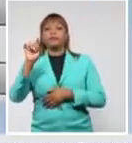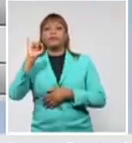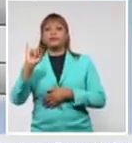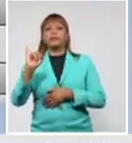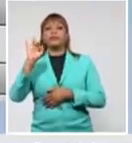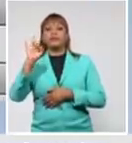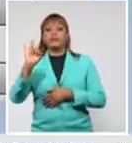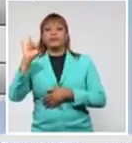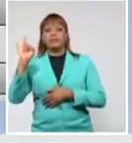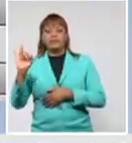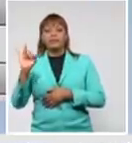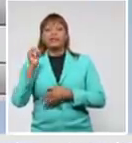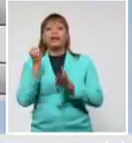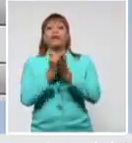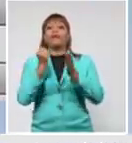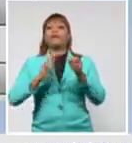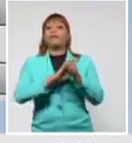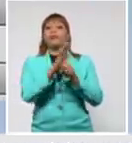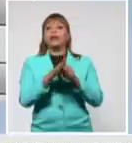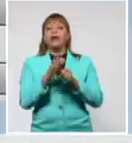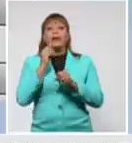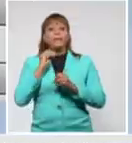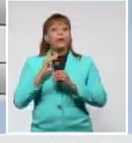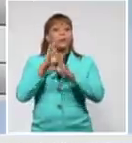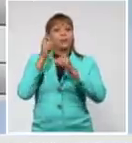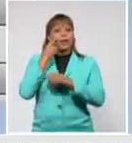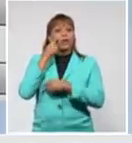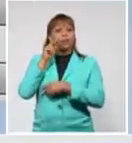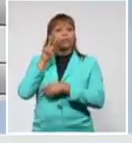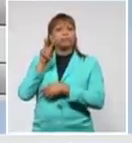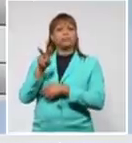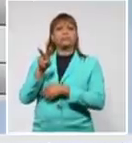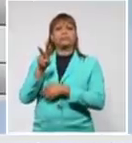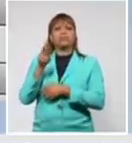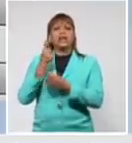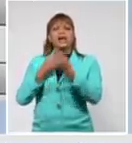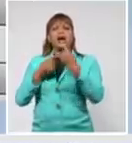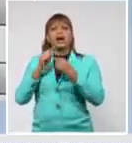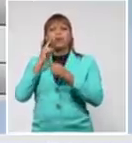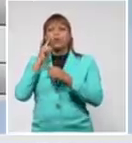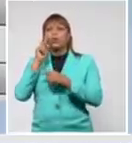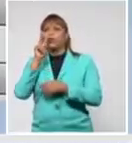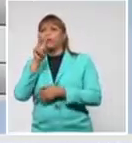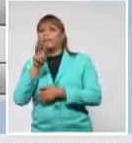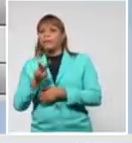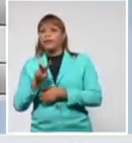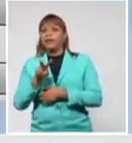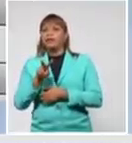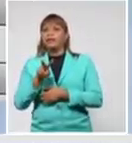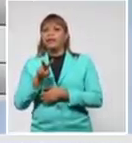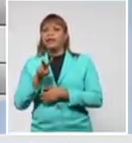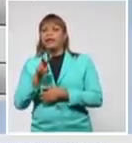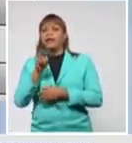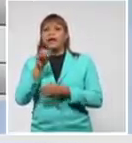36.941.677 casos confirmados. Pero ya esta mañana yo veía algunos sitios